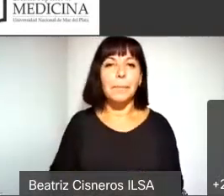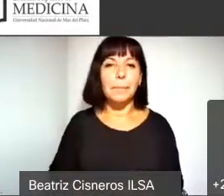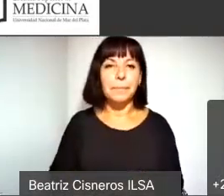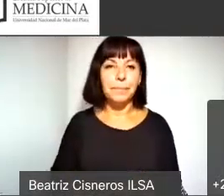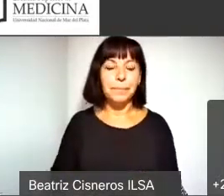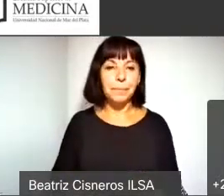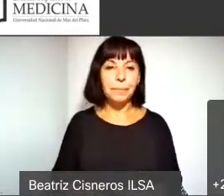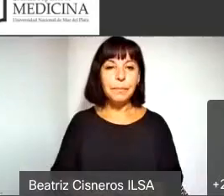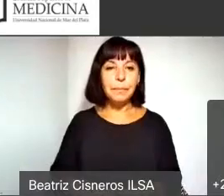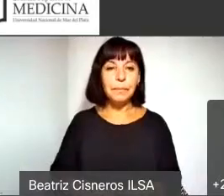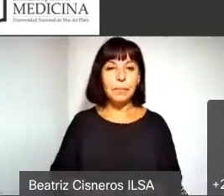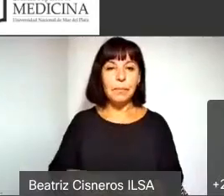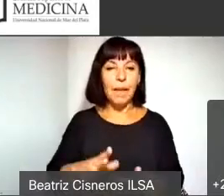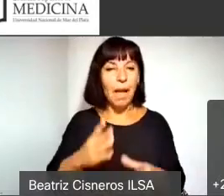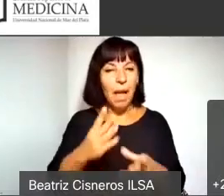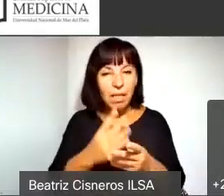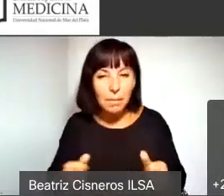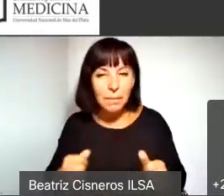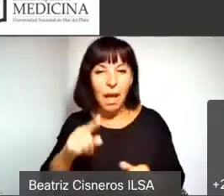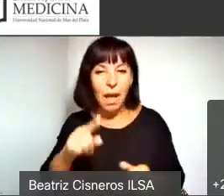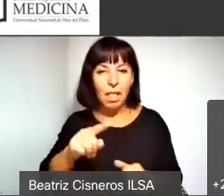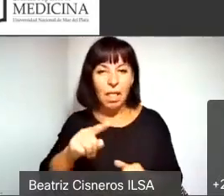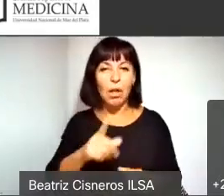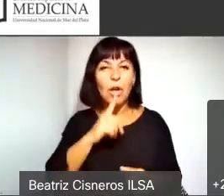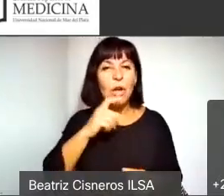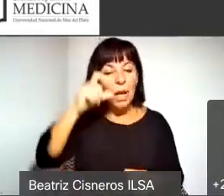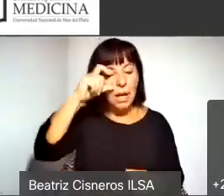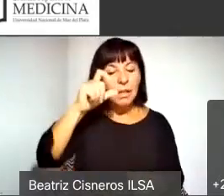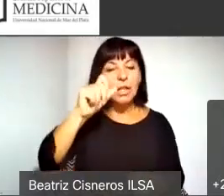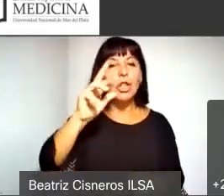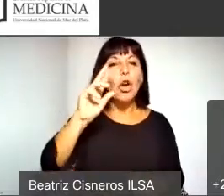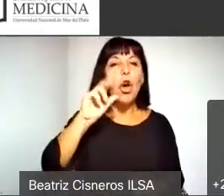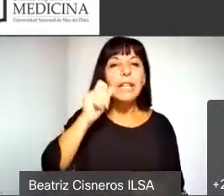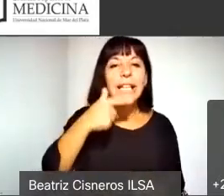Bueno, ya finalizando un poco con todo esto que supone un poco de historia de la